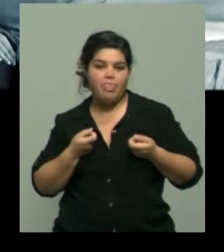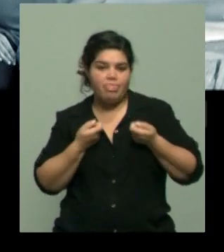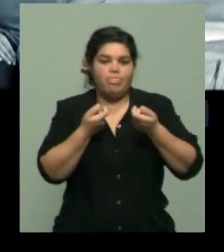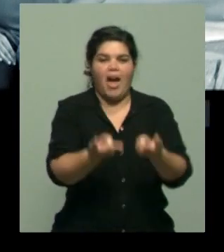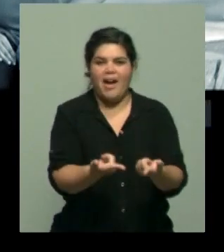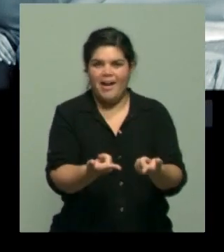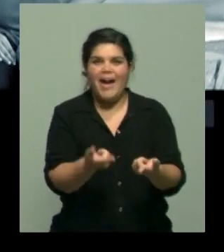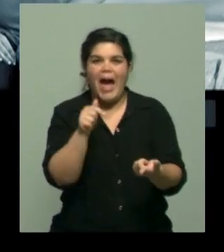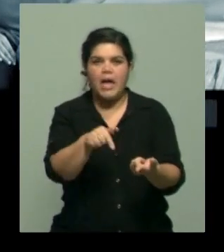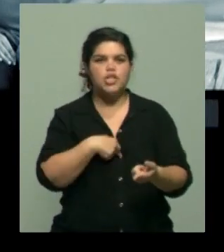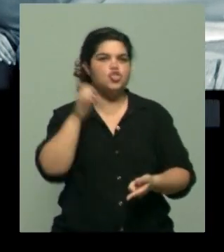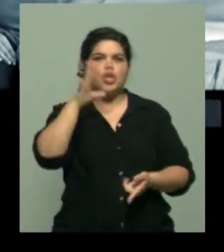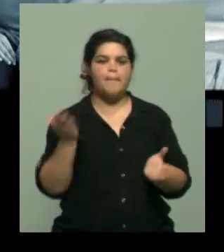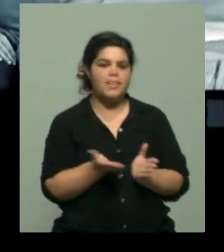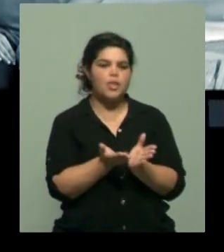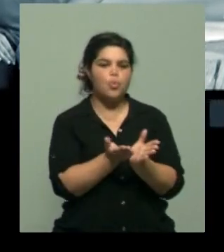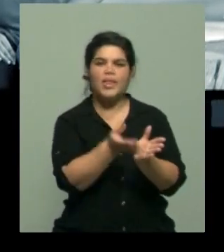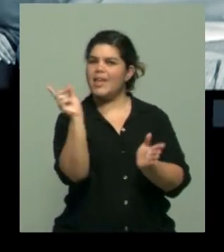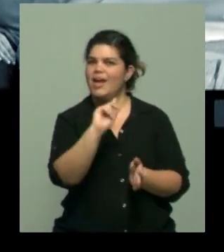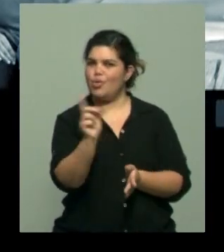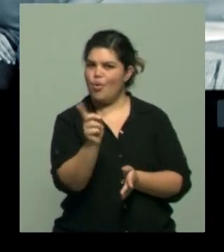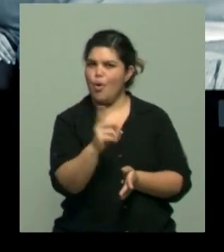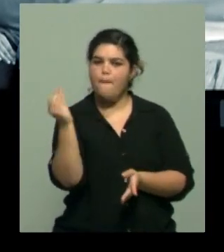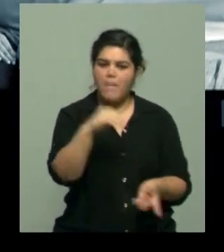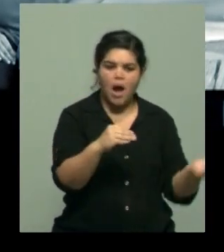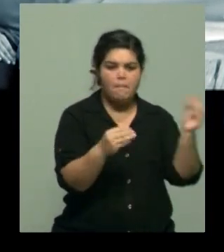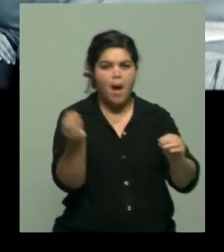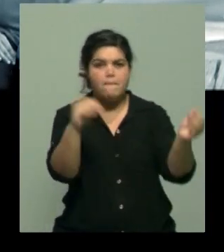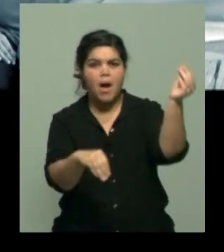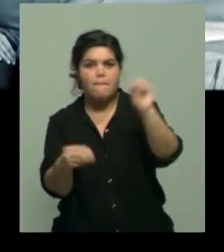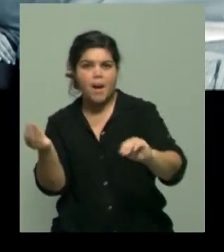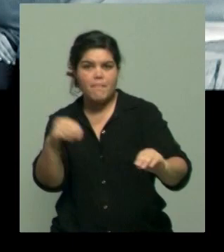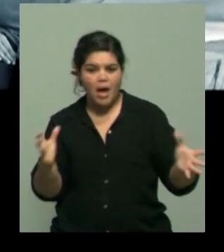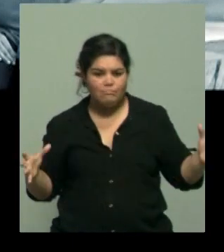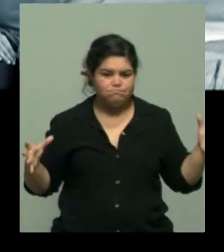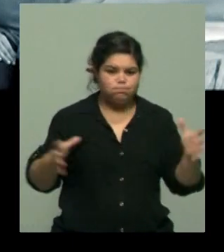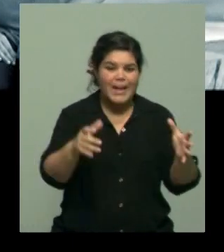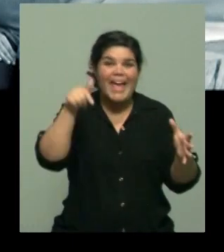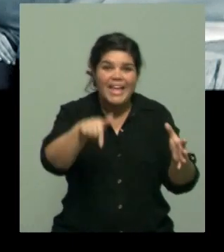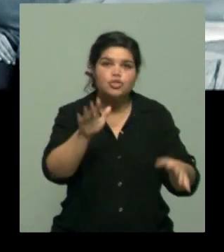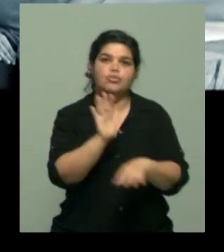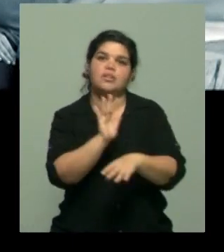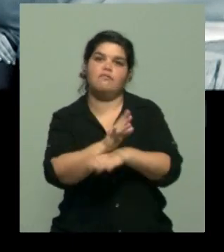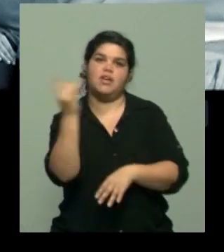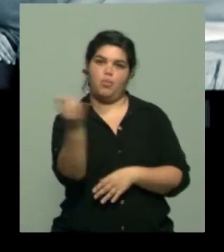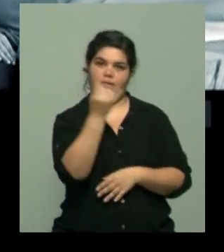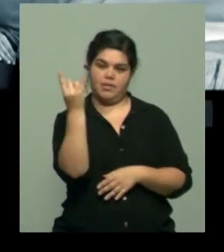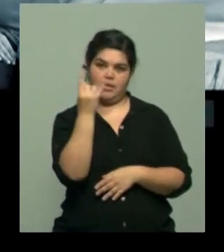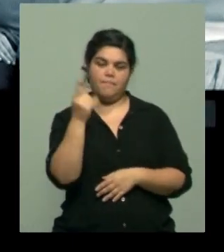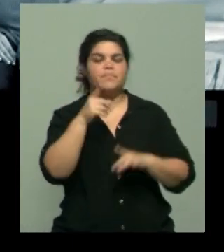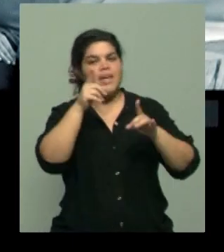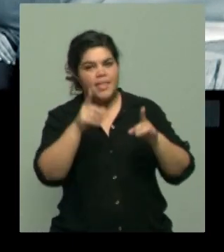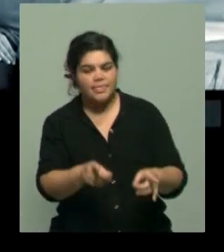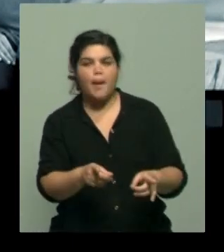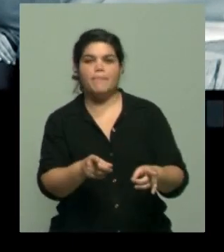a cursar una materia. Es todo lo que implica ese venir a la universidad. Son las becas